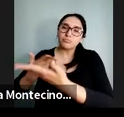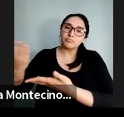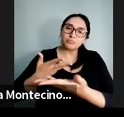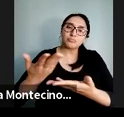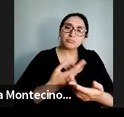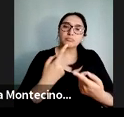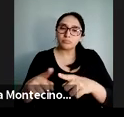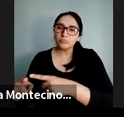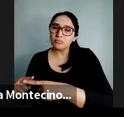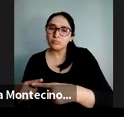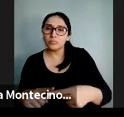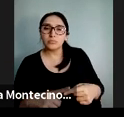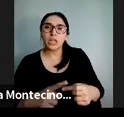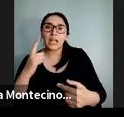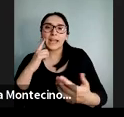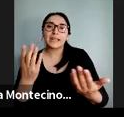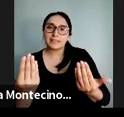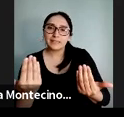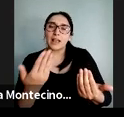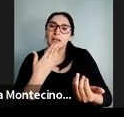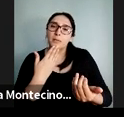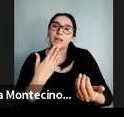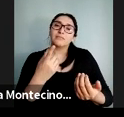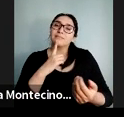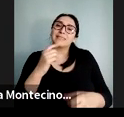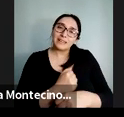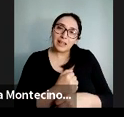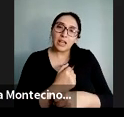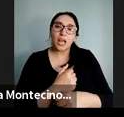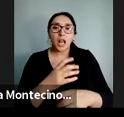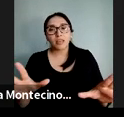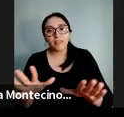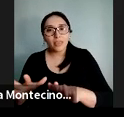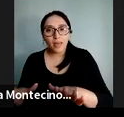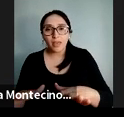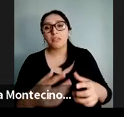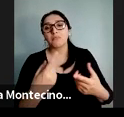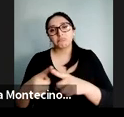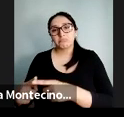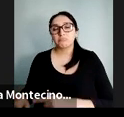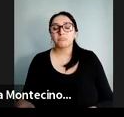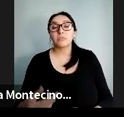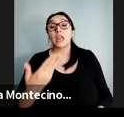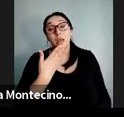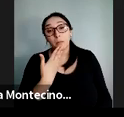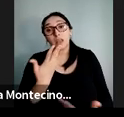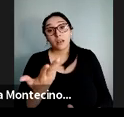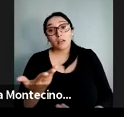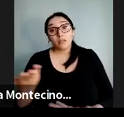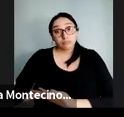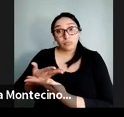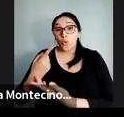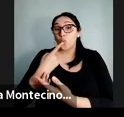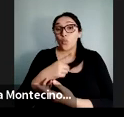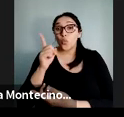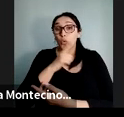de necesidades, ¿cierto? Ya sea hacer talleres, hacer actividades, entre otros. Y bueno, para recibir las últimas noticias de Proyecto